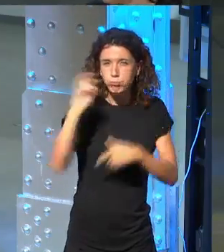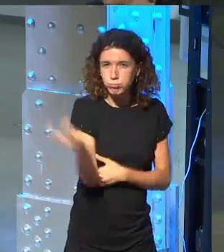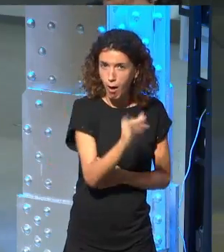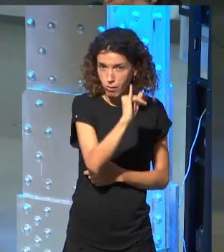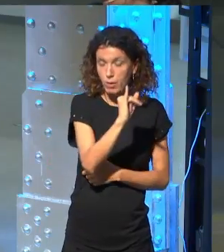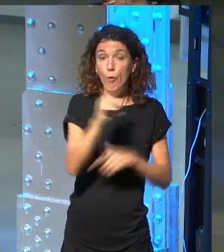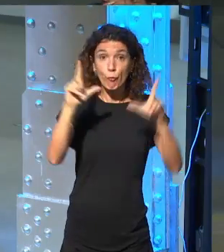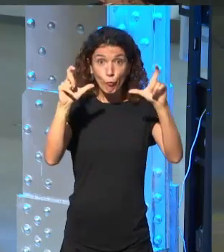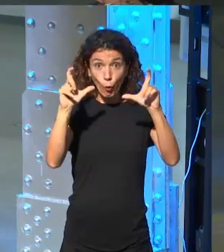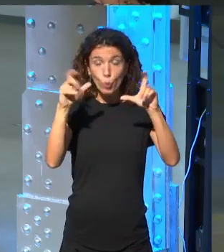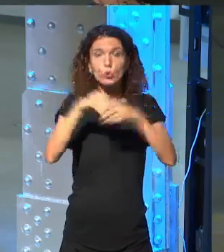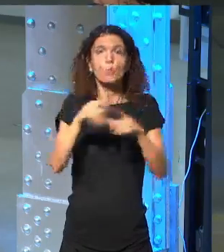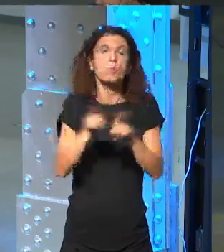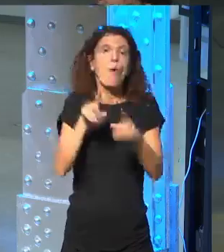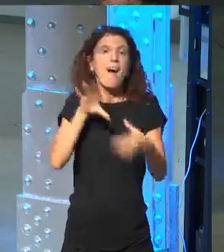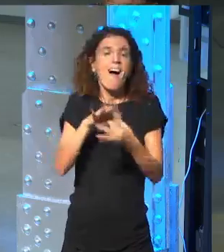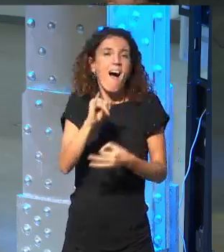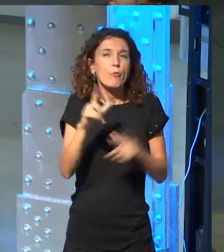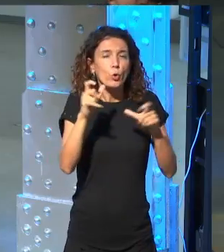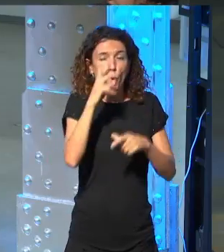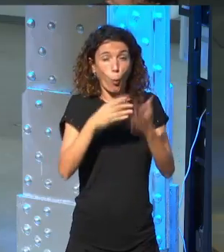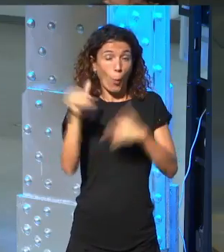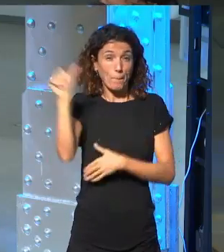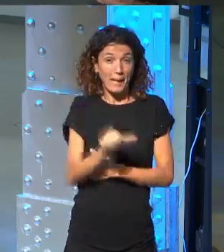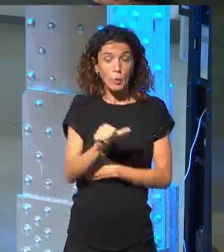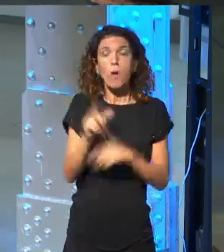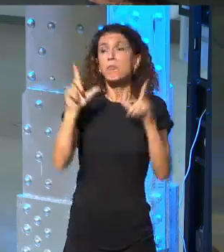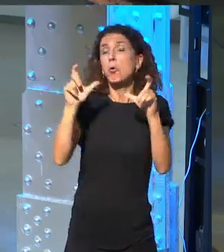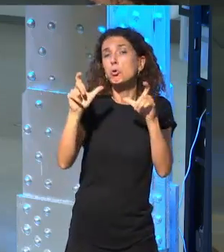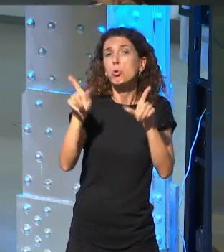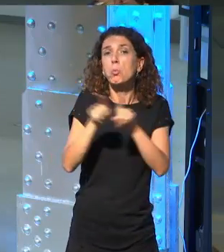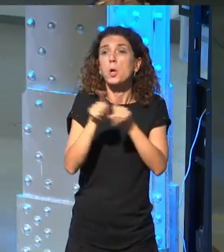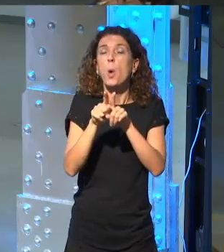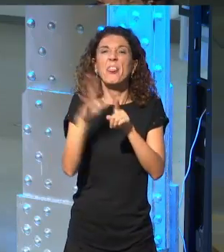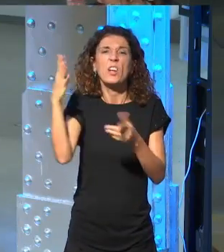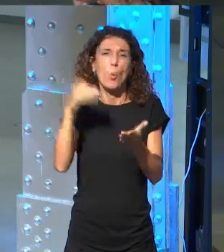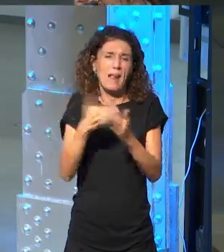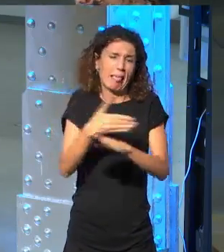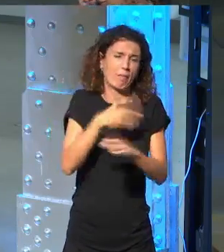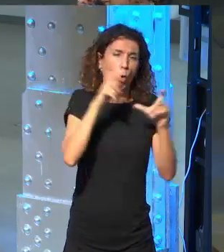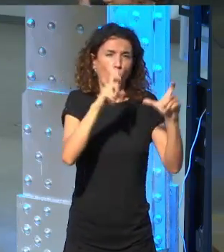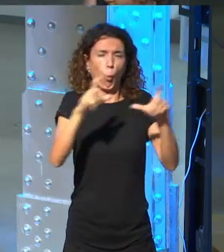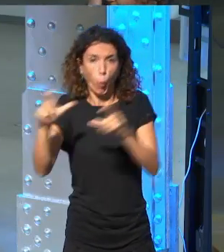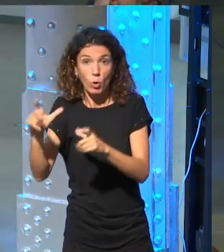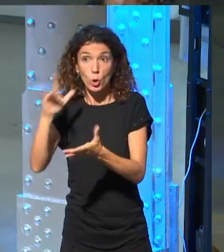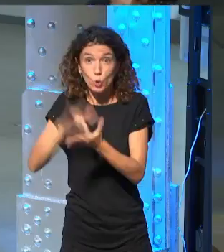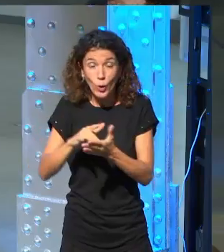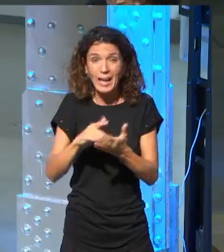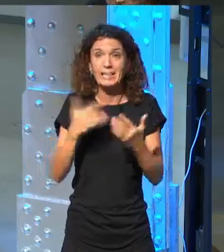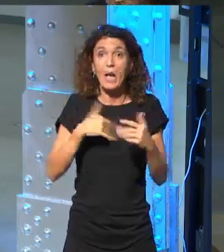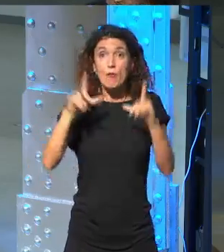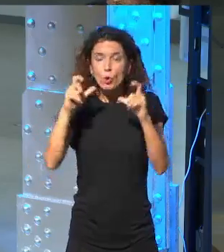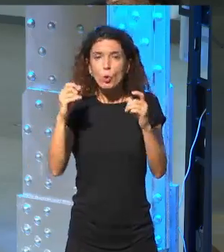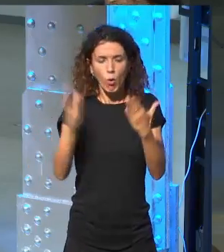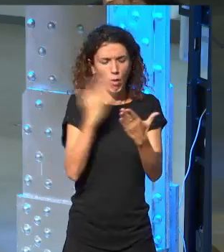Esta foto tiene el típico rollo de cuando en las películas alguien echa una foto como de otras 5.000, ¿no? Y cuando llega a casa y se